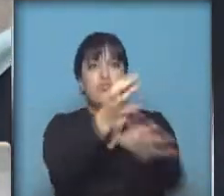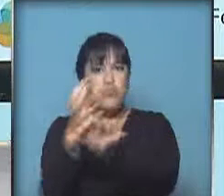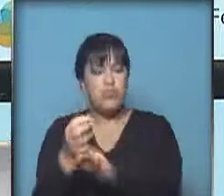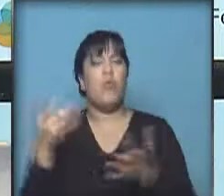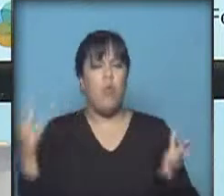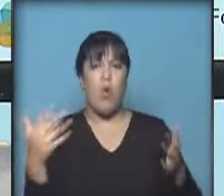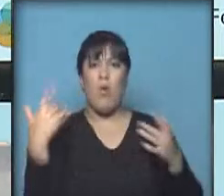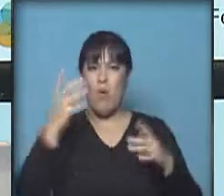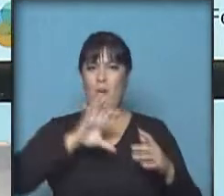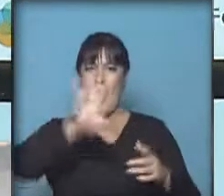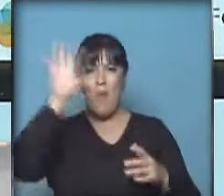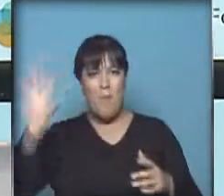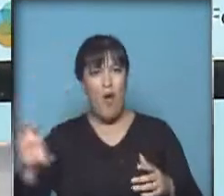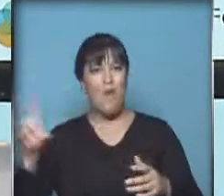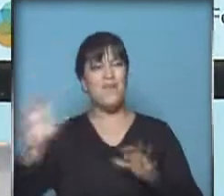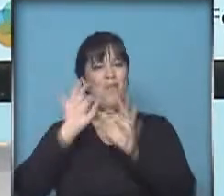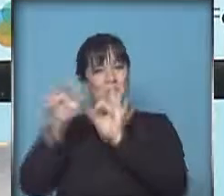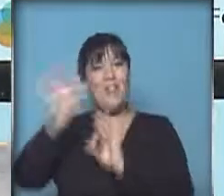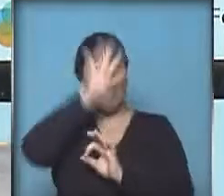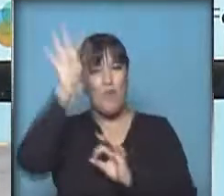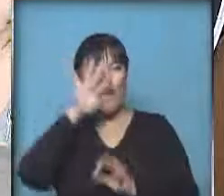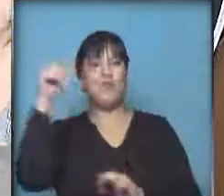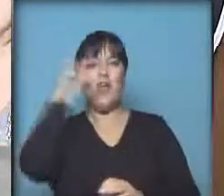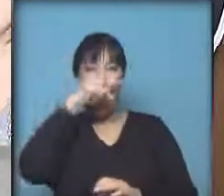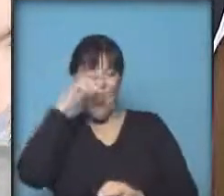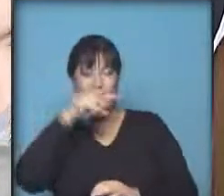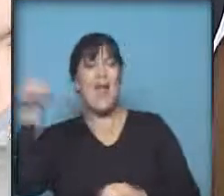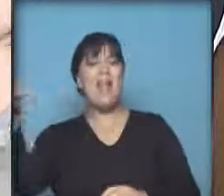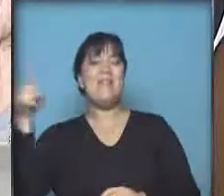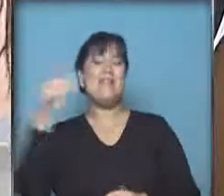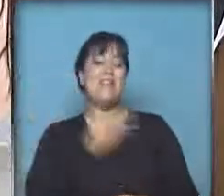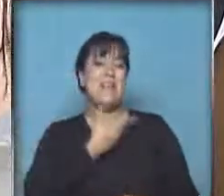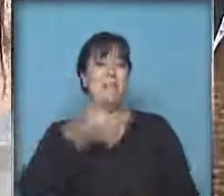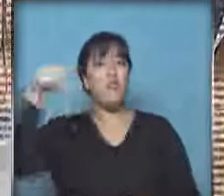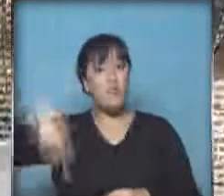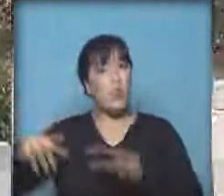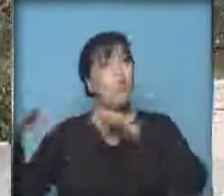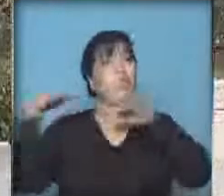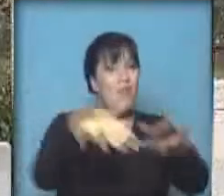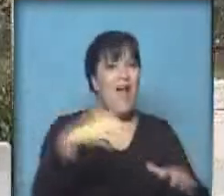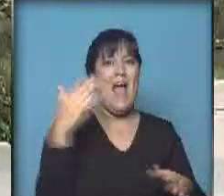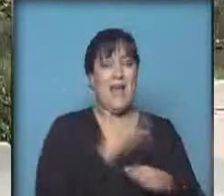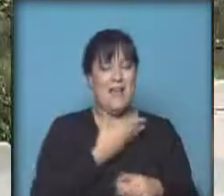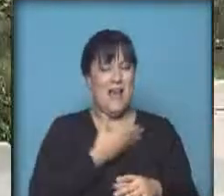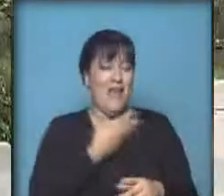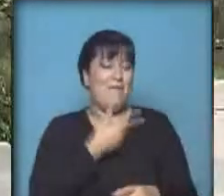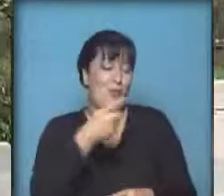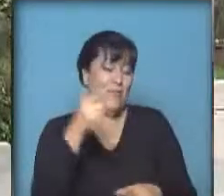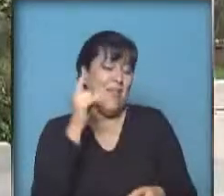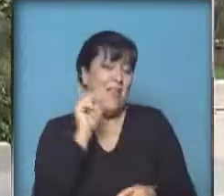cercanas, recibiendo estudiantes de Formosa, Corrientes y del sur de Santa Fe. Los foros por una nueva independencia